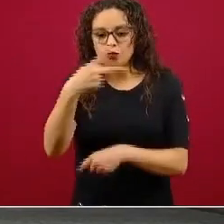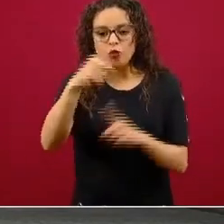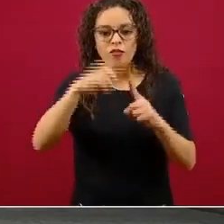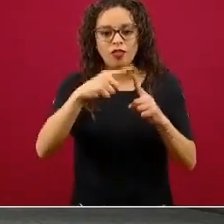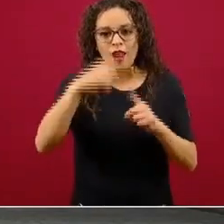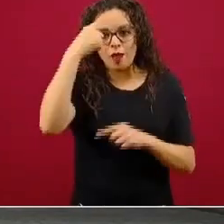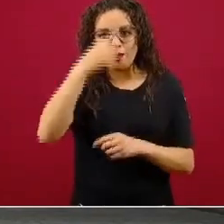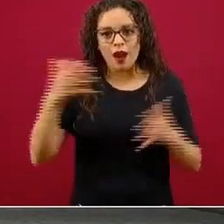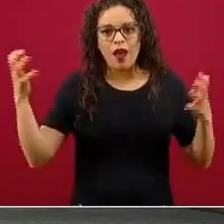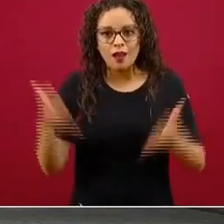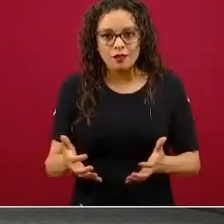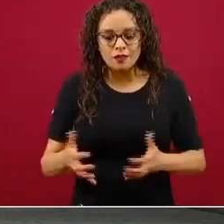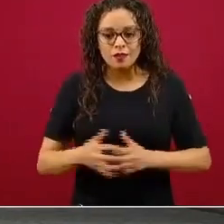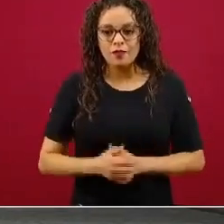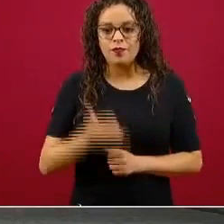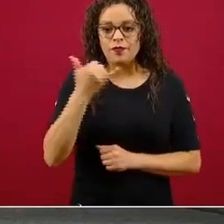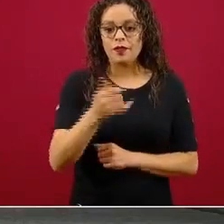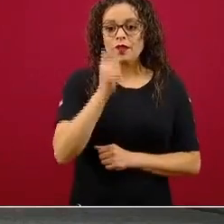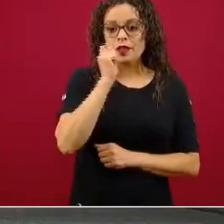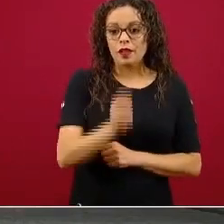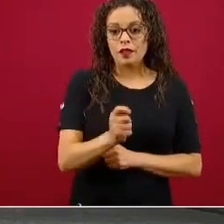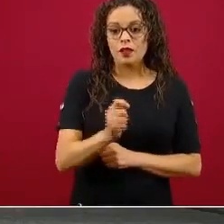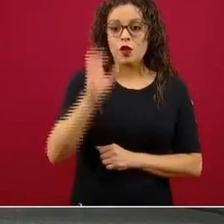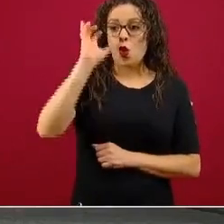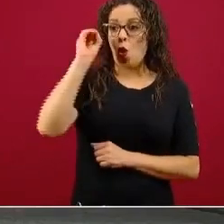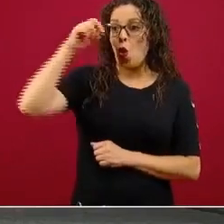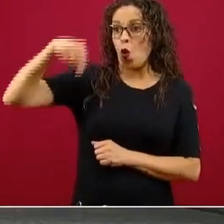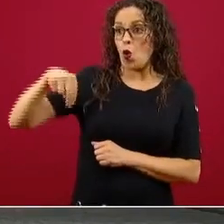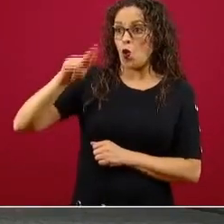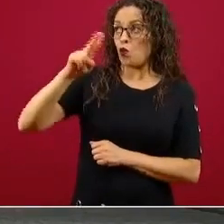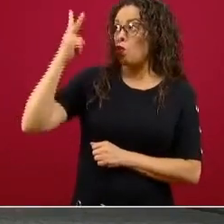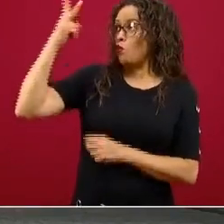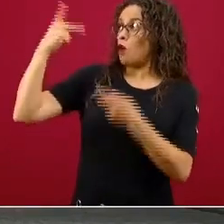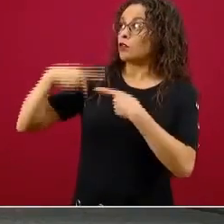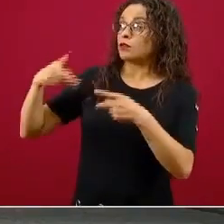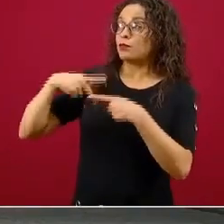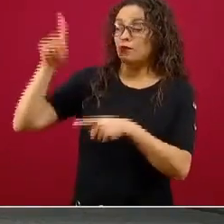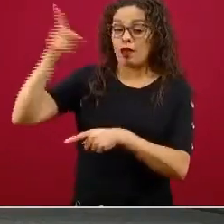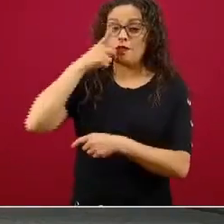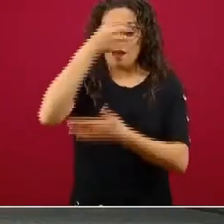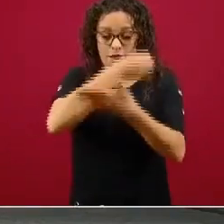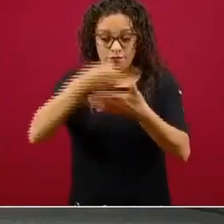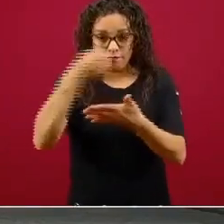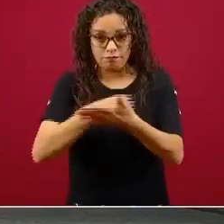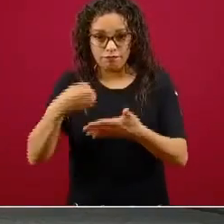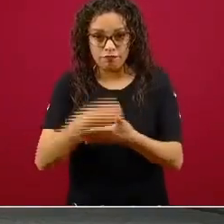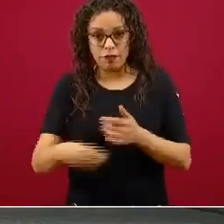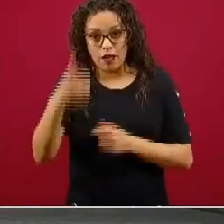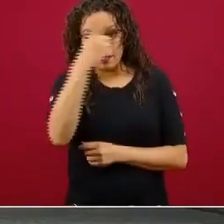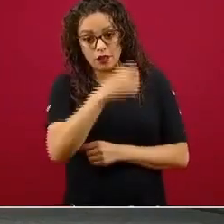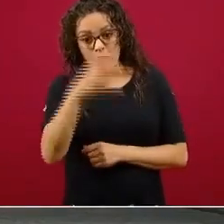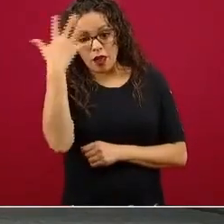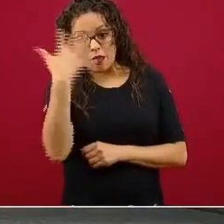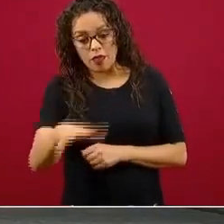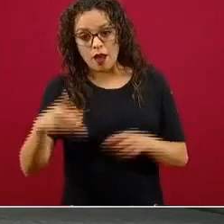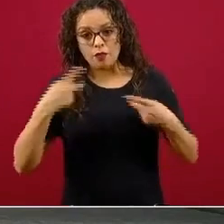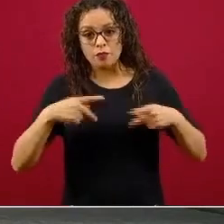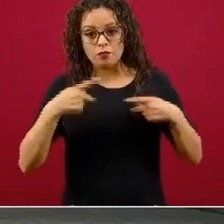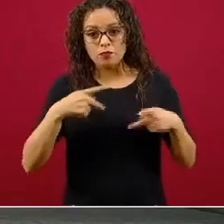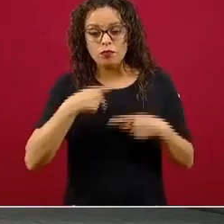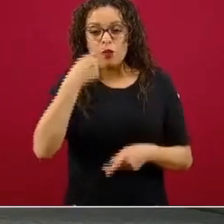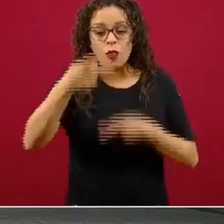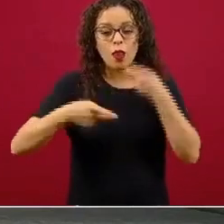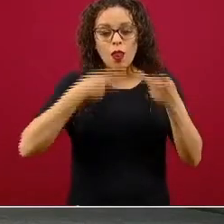de las observaciones de 2 relatoras de la ONU que, con base en 110 testimonios recabados de una